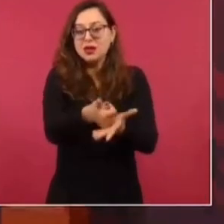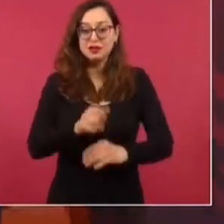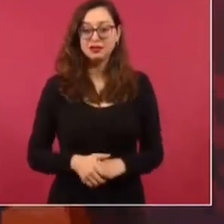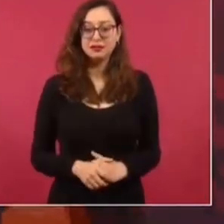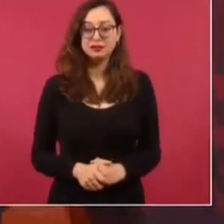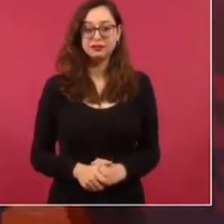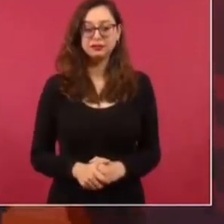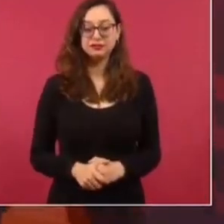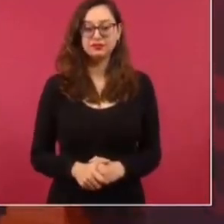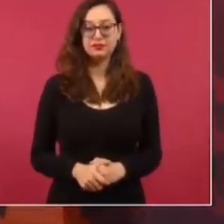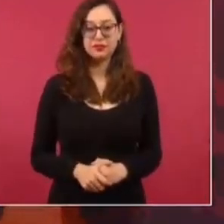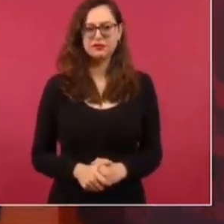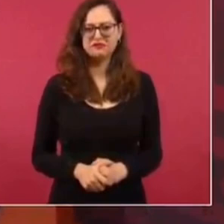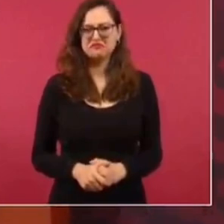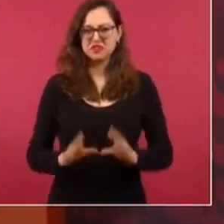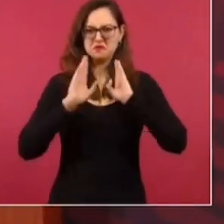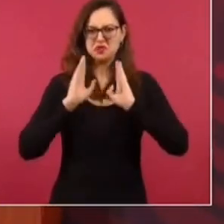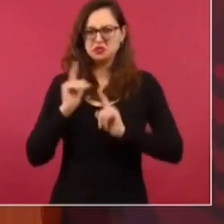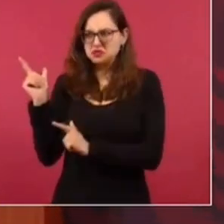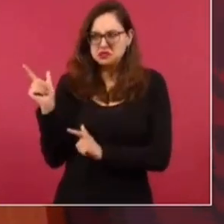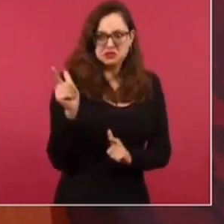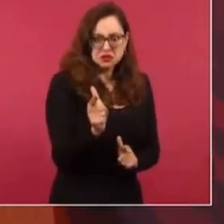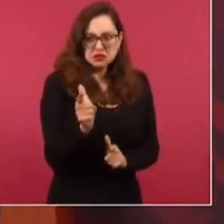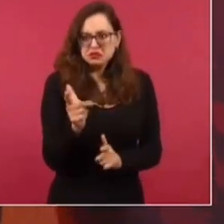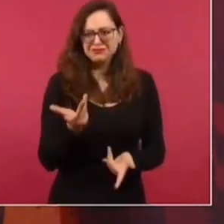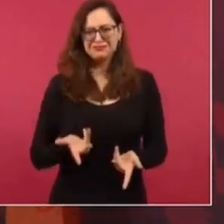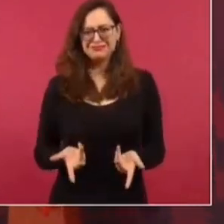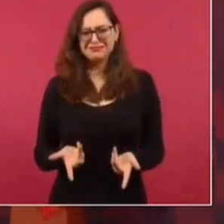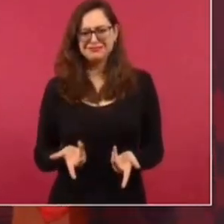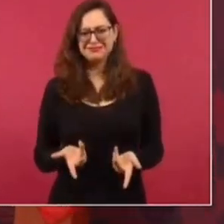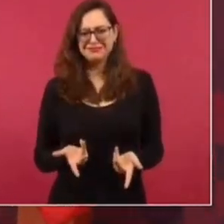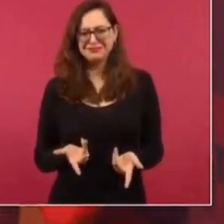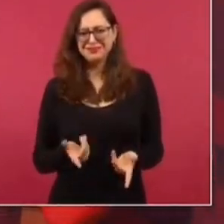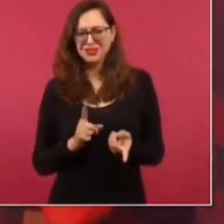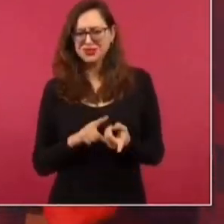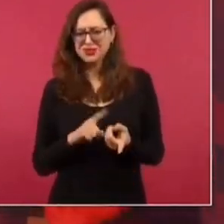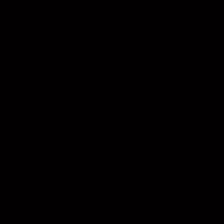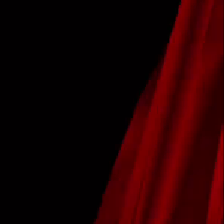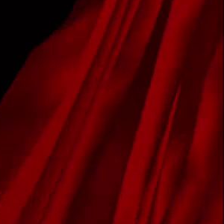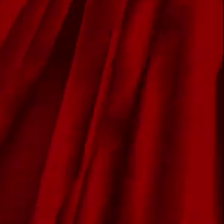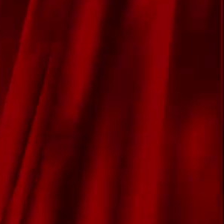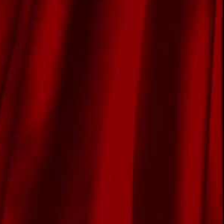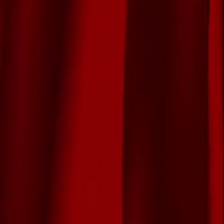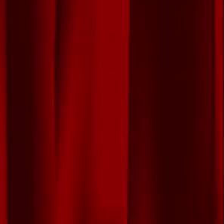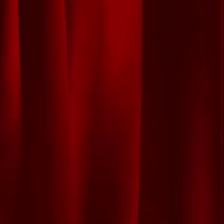Entonces, militarización. Bájenle.